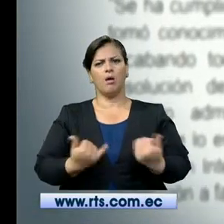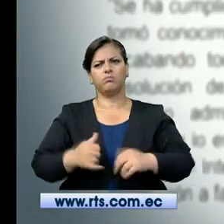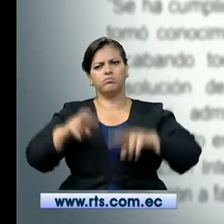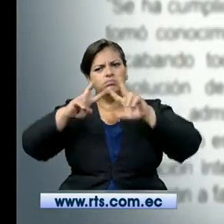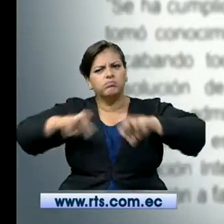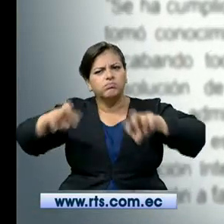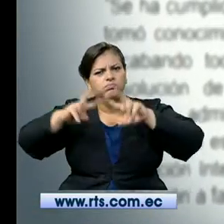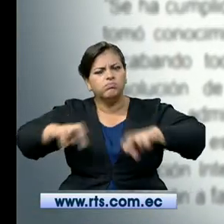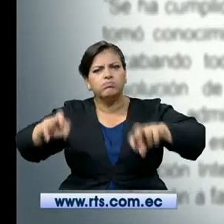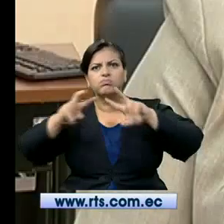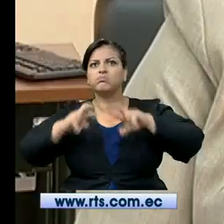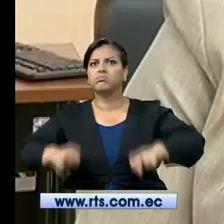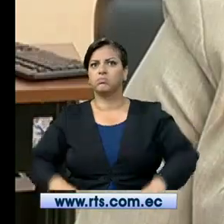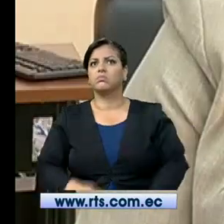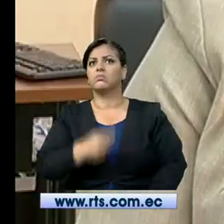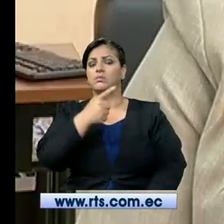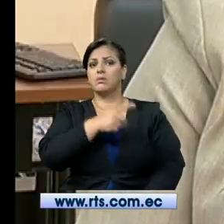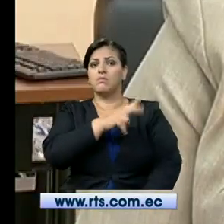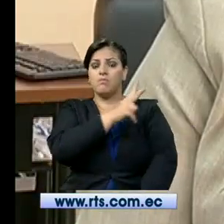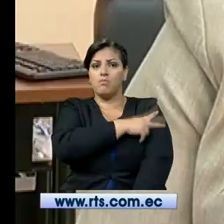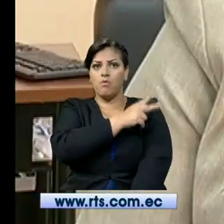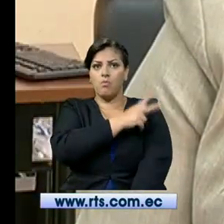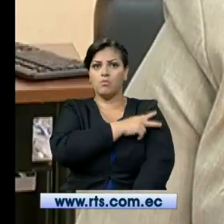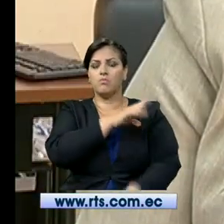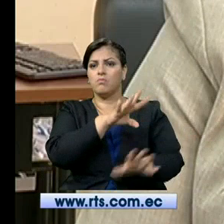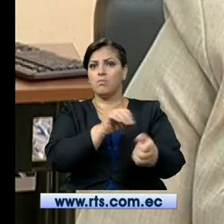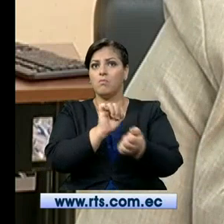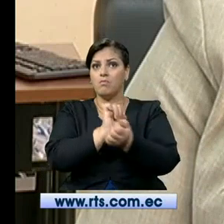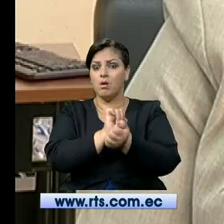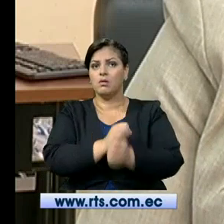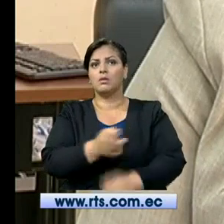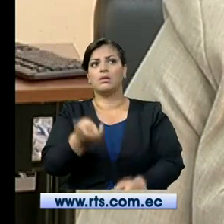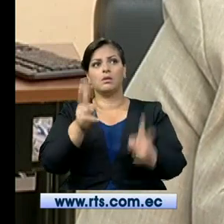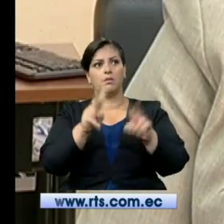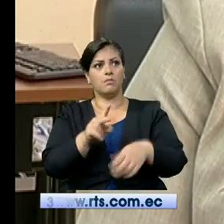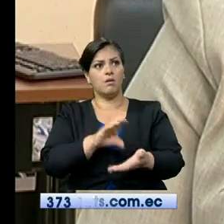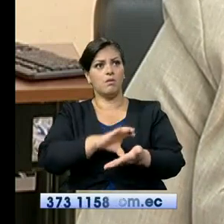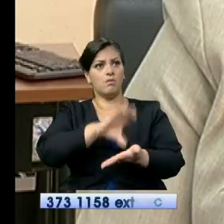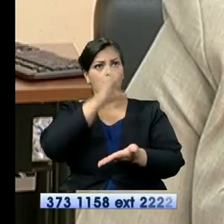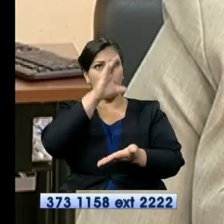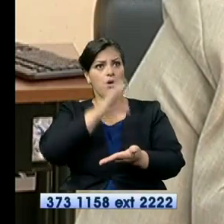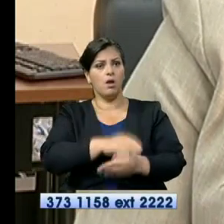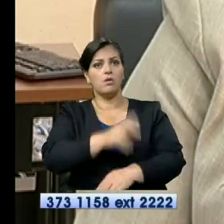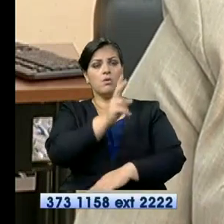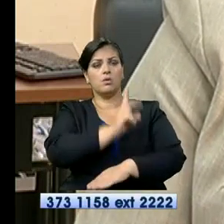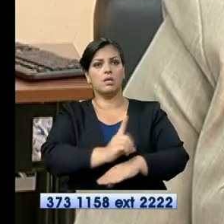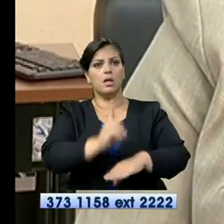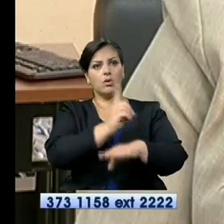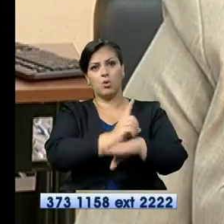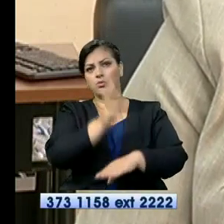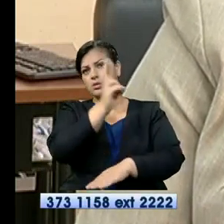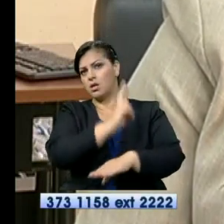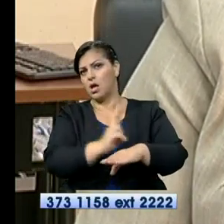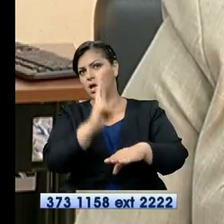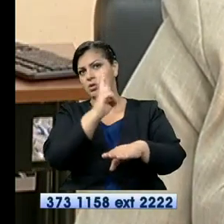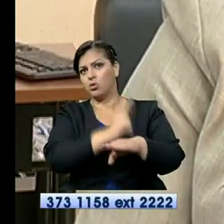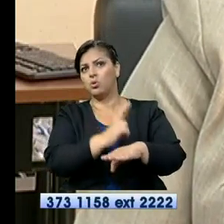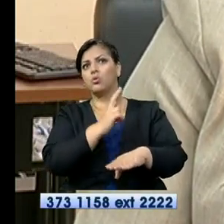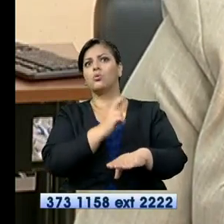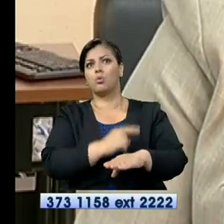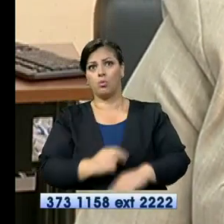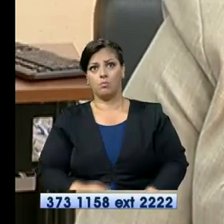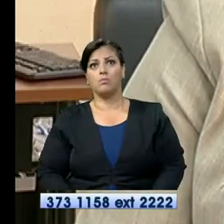últimas consecuencias. Lo que sí nos sorprende a nosotros es que en una institución educativa exista una